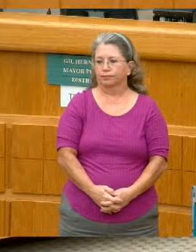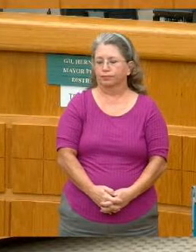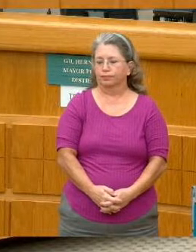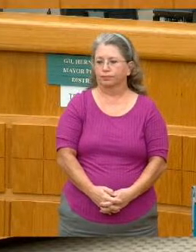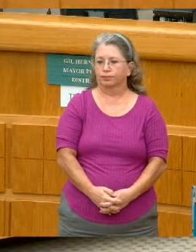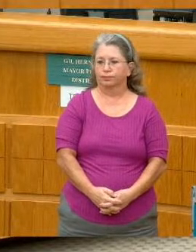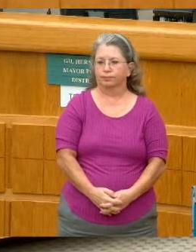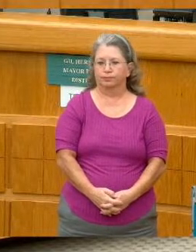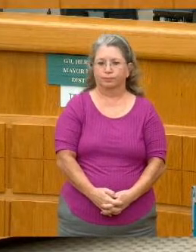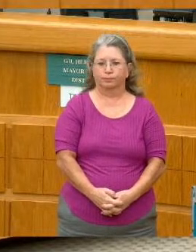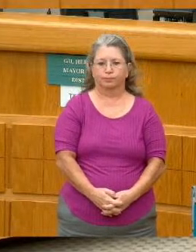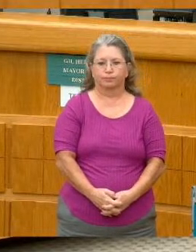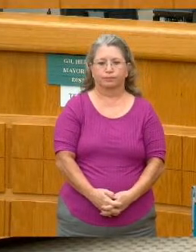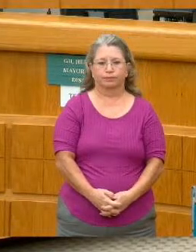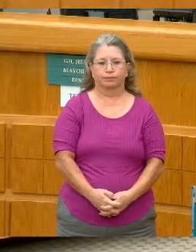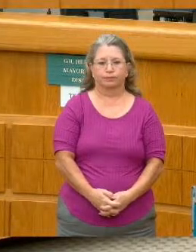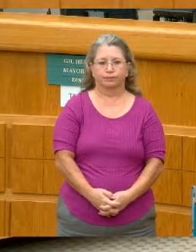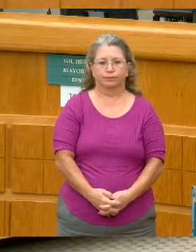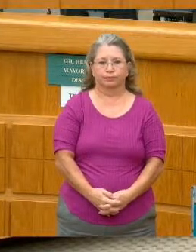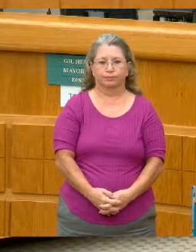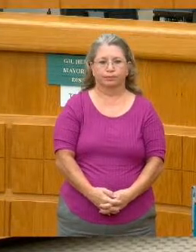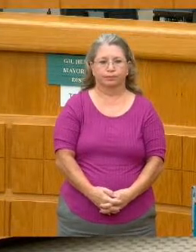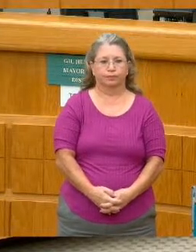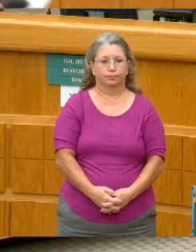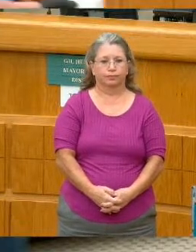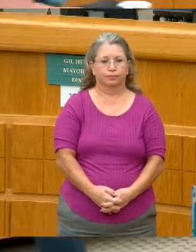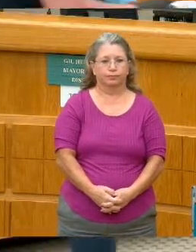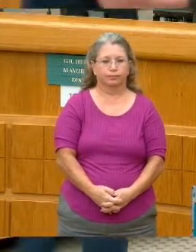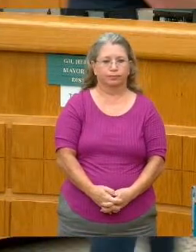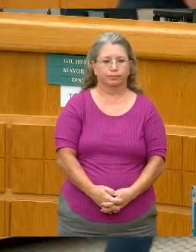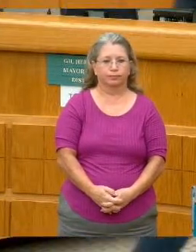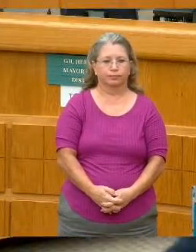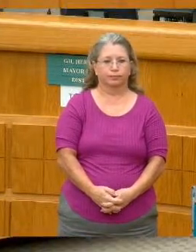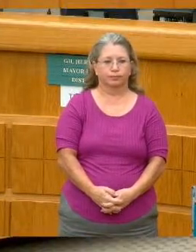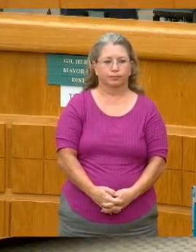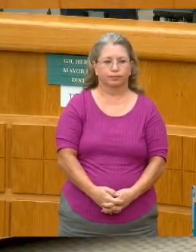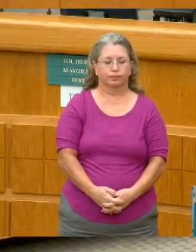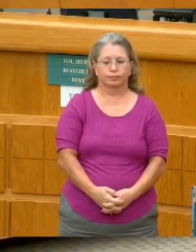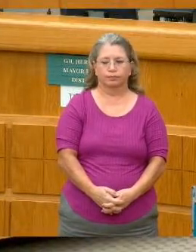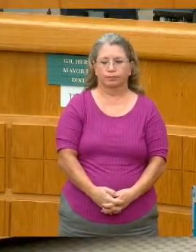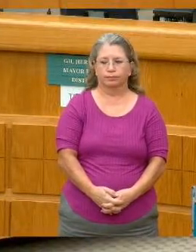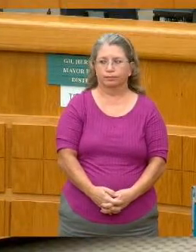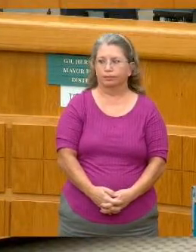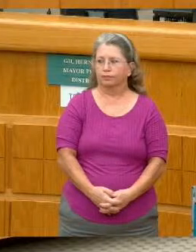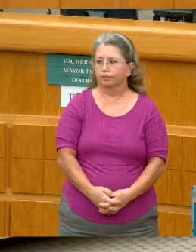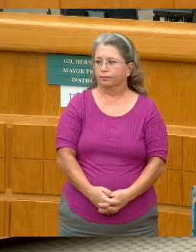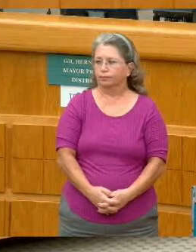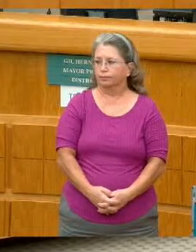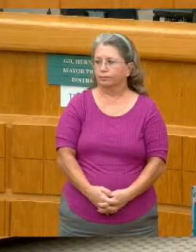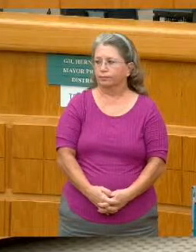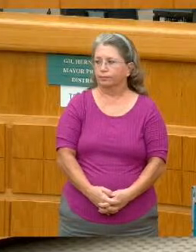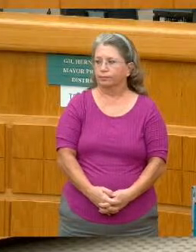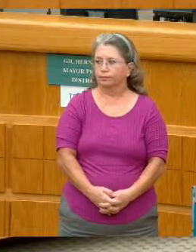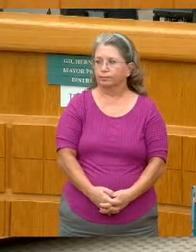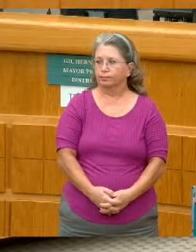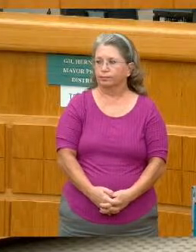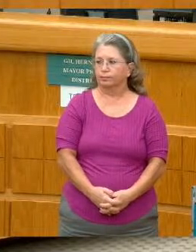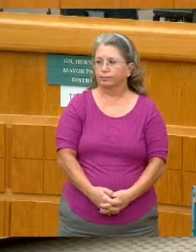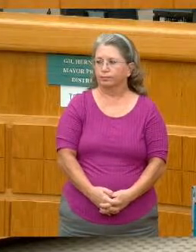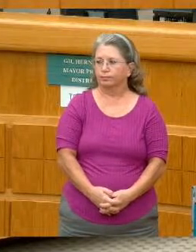casos reportados por el Estado, casos que fueron llevados a cabo entre el 27 de junio y el 11 de agosto, haciendo un total